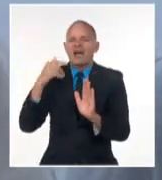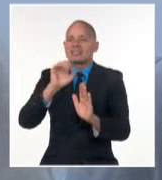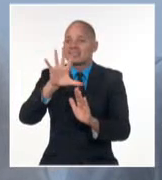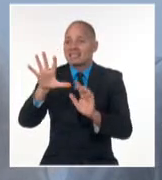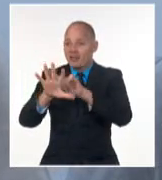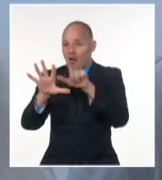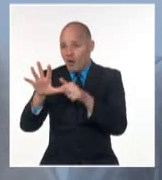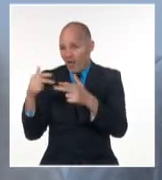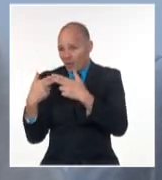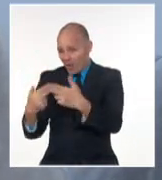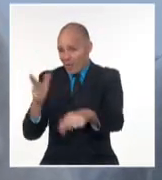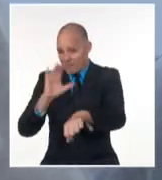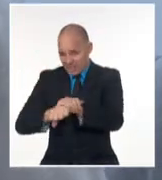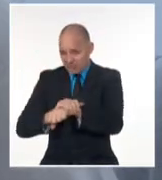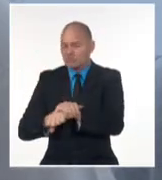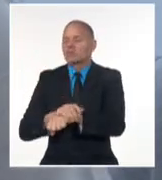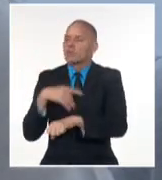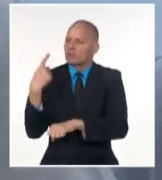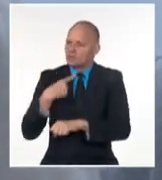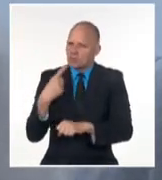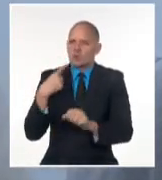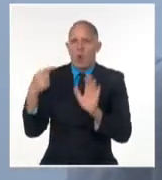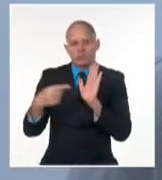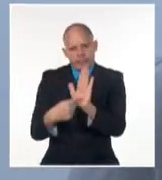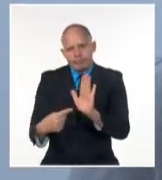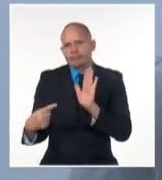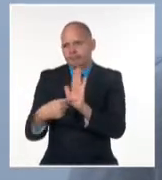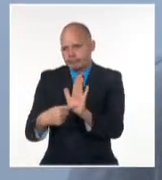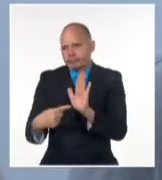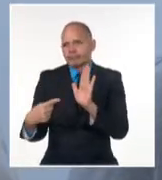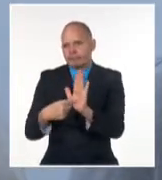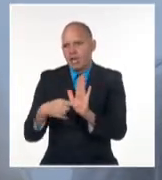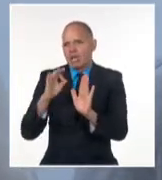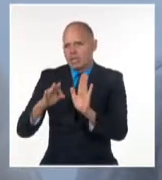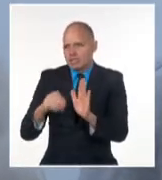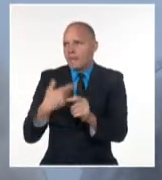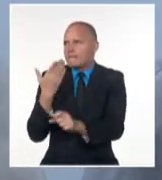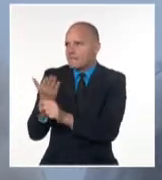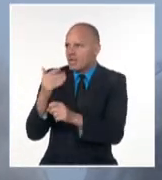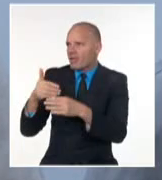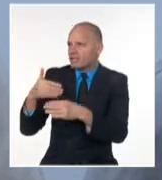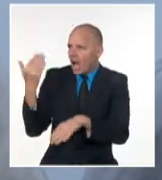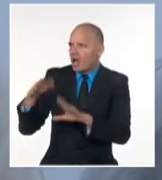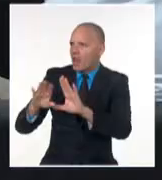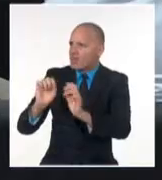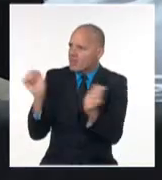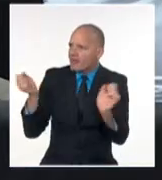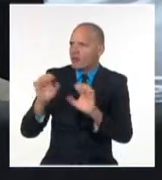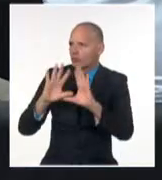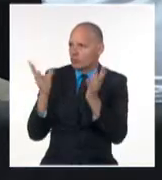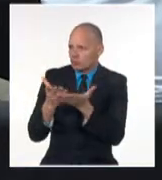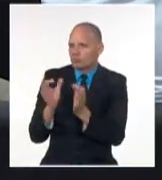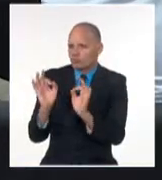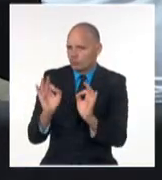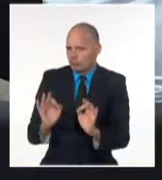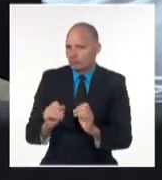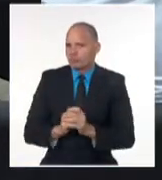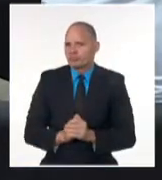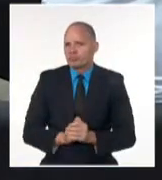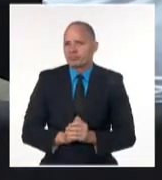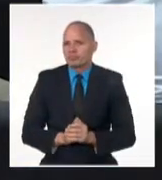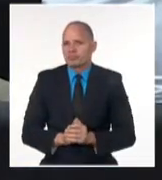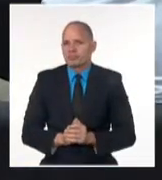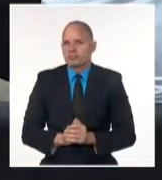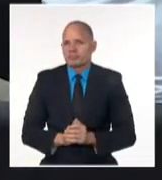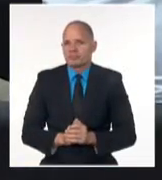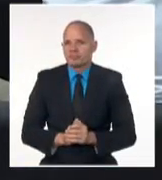entonces Oscar López, ¿no? Que es lo que quedaba prácticamente en esa etapa. Pero siempre Cuba ha sido parte de él. Como parte del homenaje